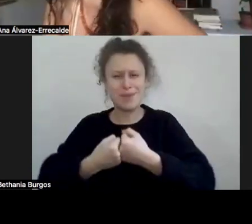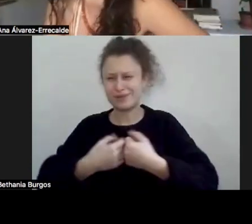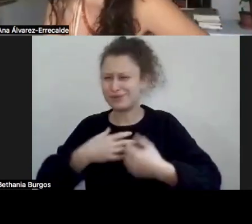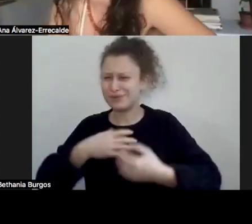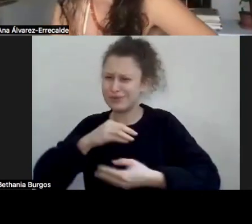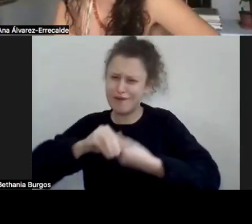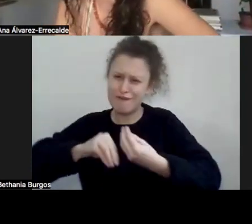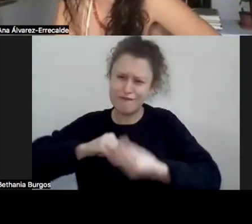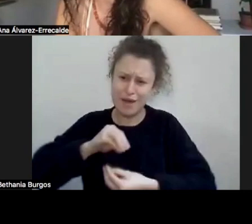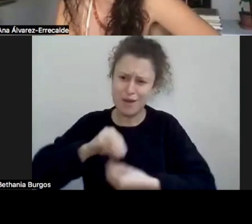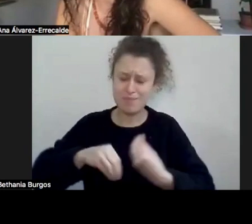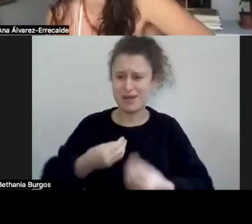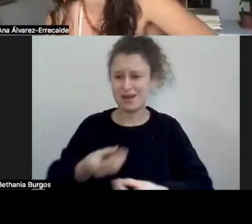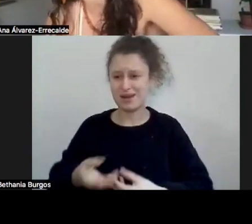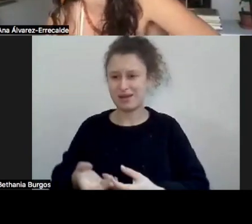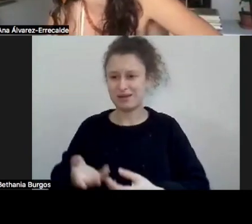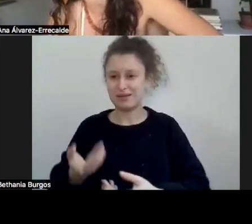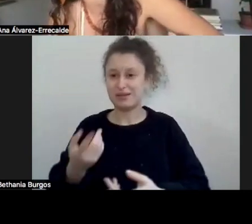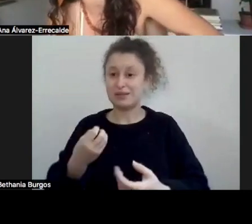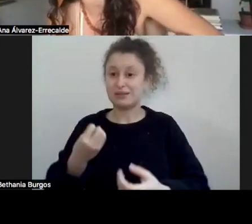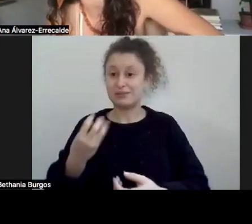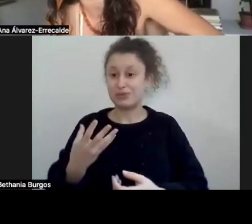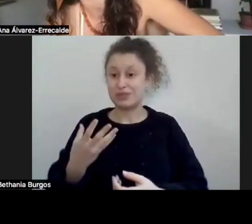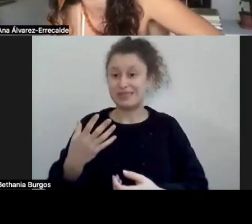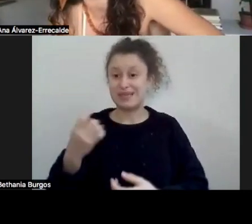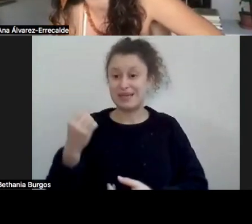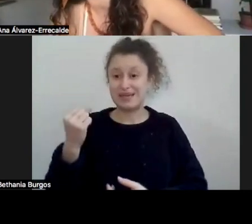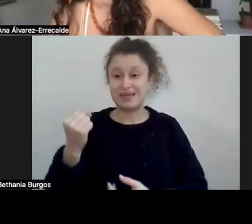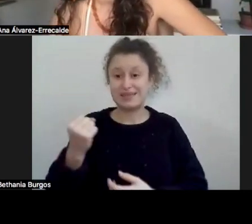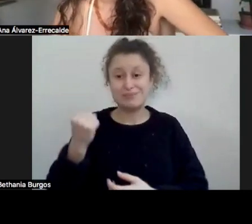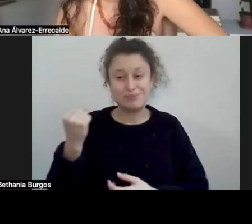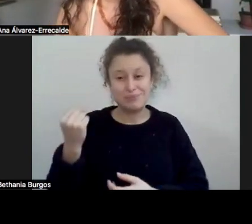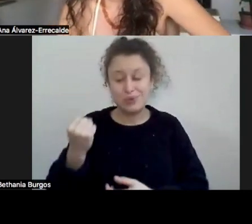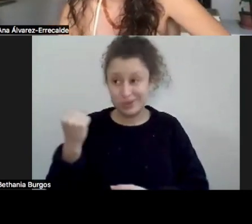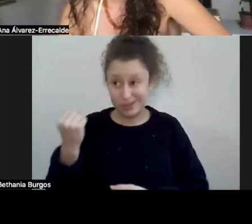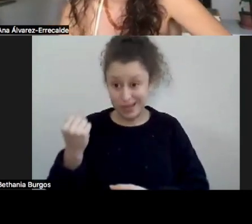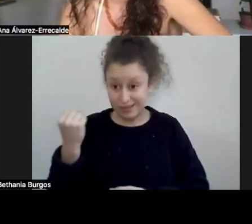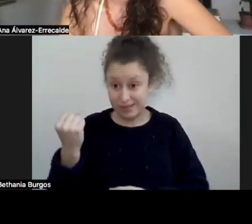poca importancia y muy poco espacio dentro de nuestras narrativas.